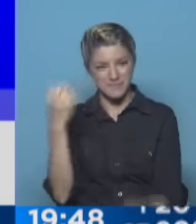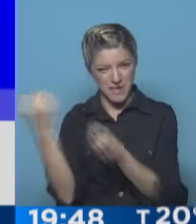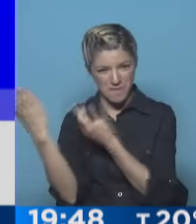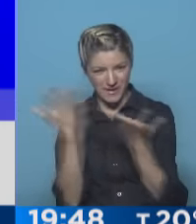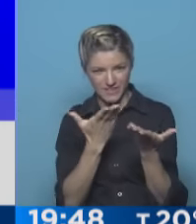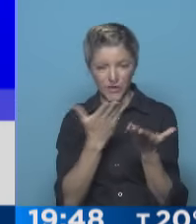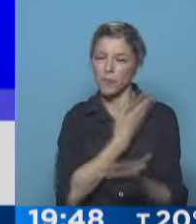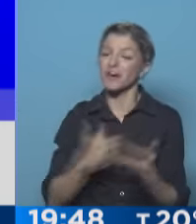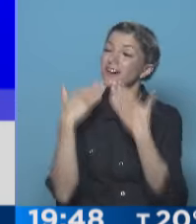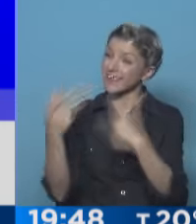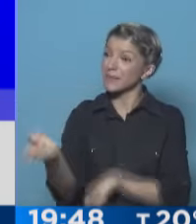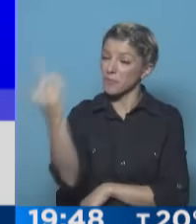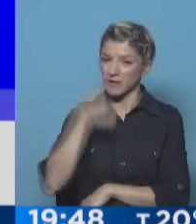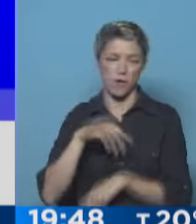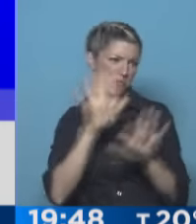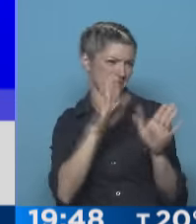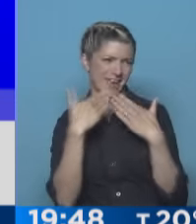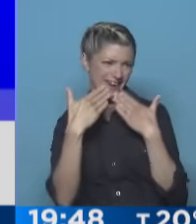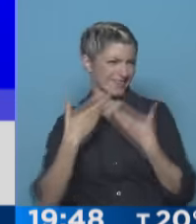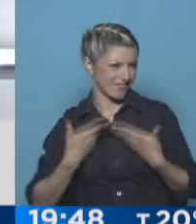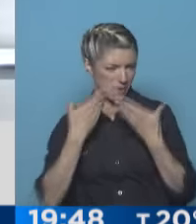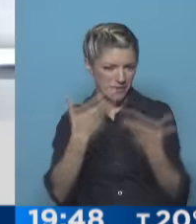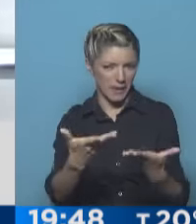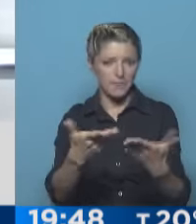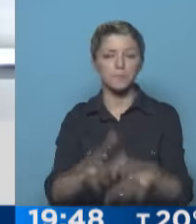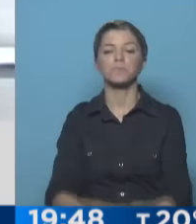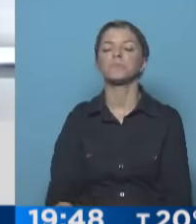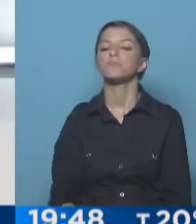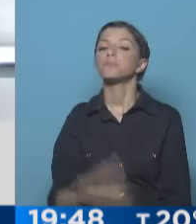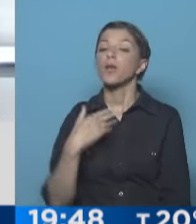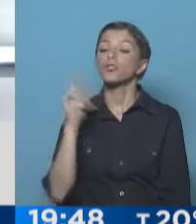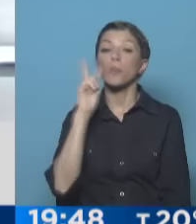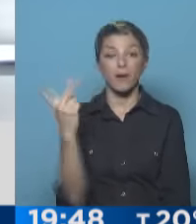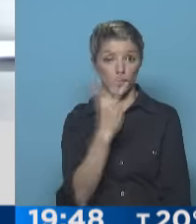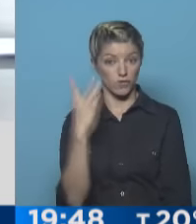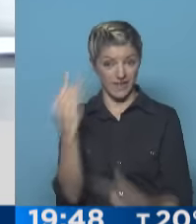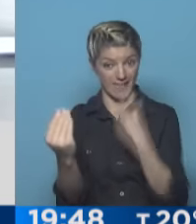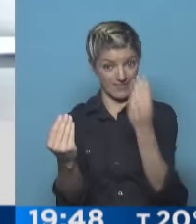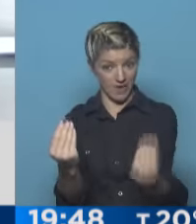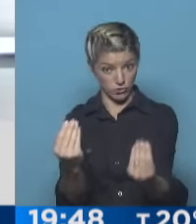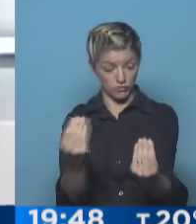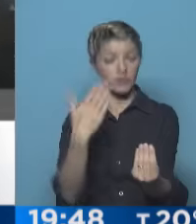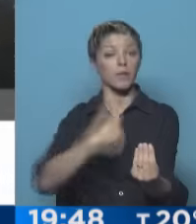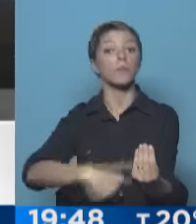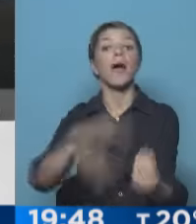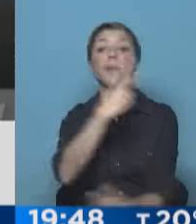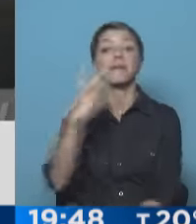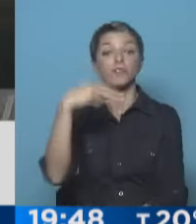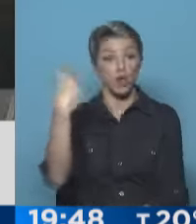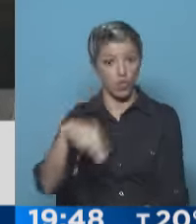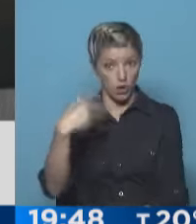gobernador gracias por venir edición de visión 7 Bueno allí veíamos a los dos candidatos que están compitiendo y que van a competir el 22 de